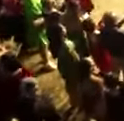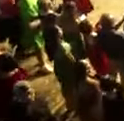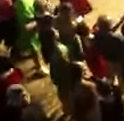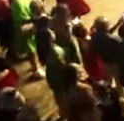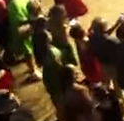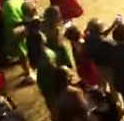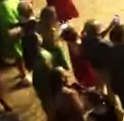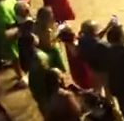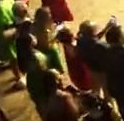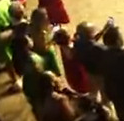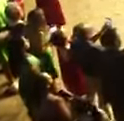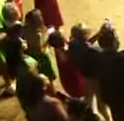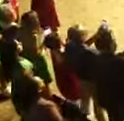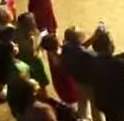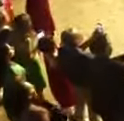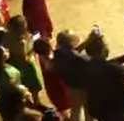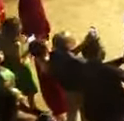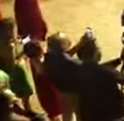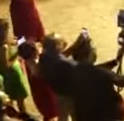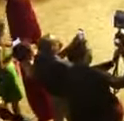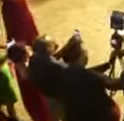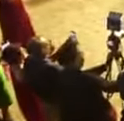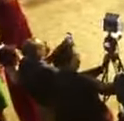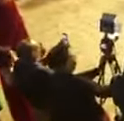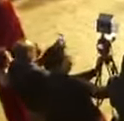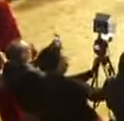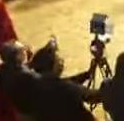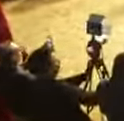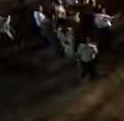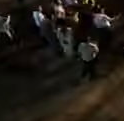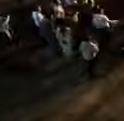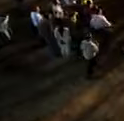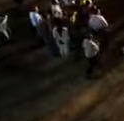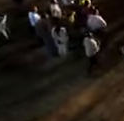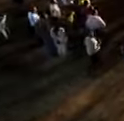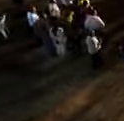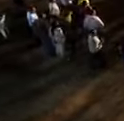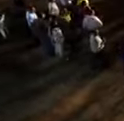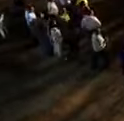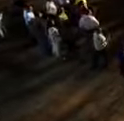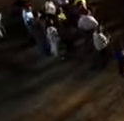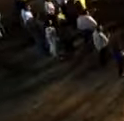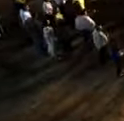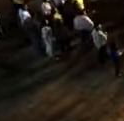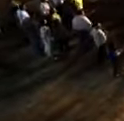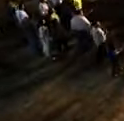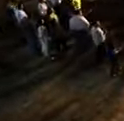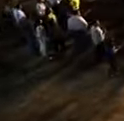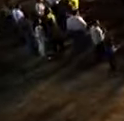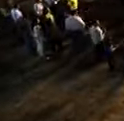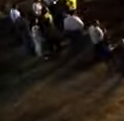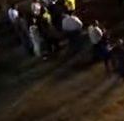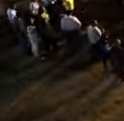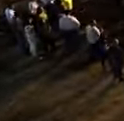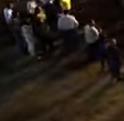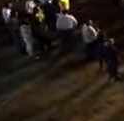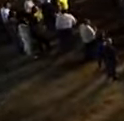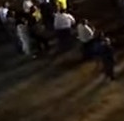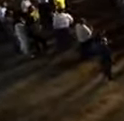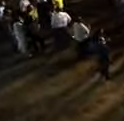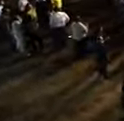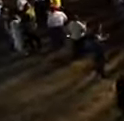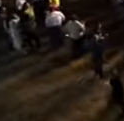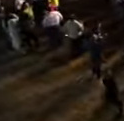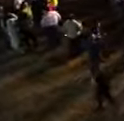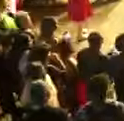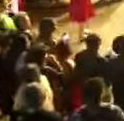trayectoria que tengo al servicio de la educación en Tamaulipas y 40 años aquí en el municipio de